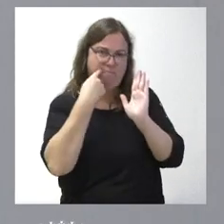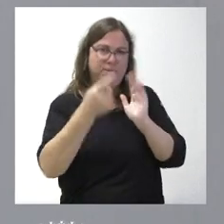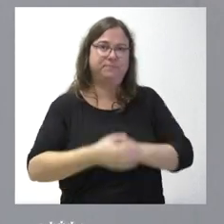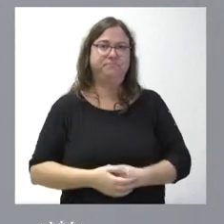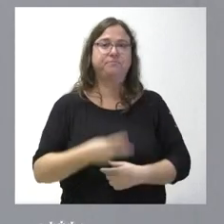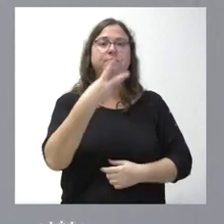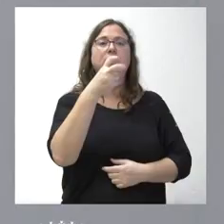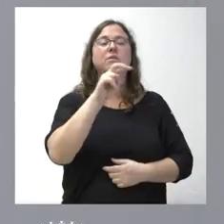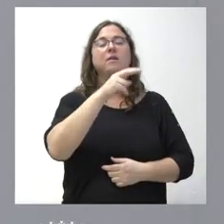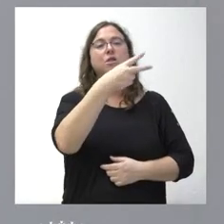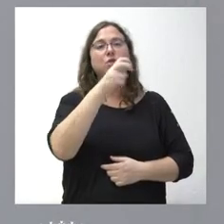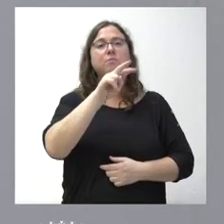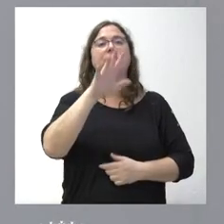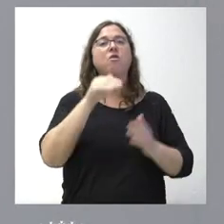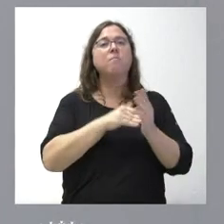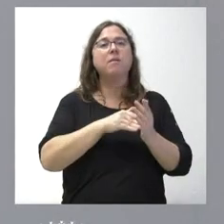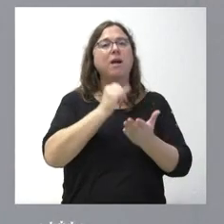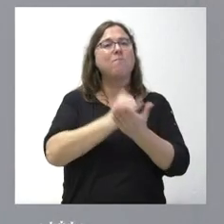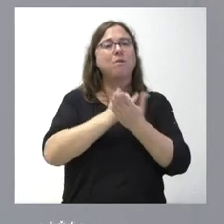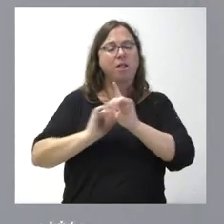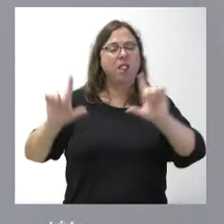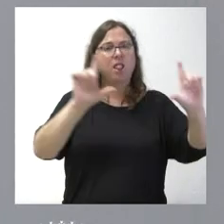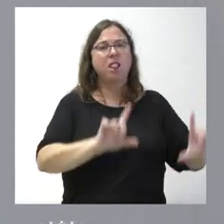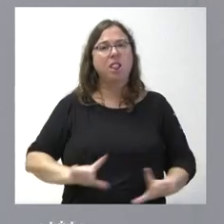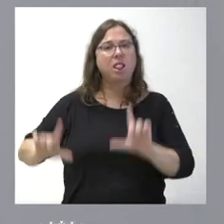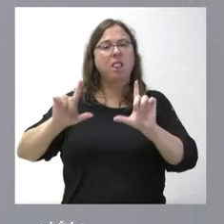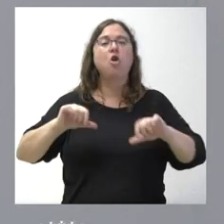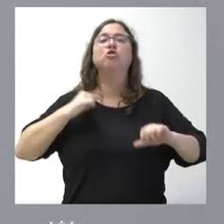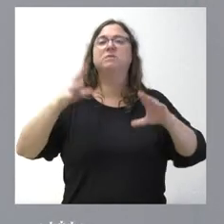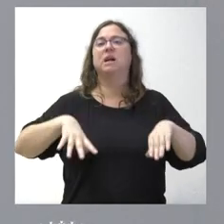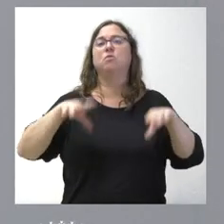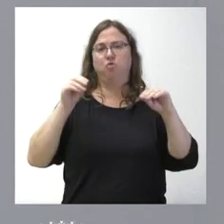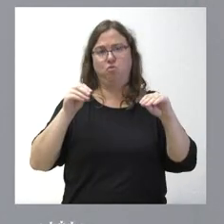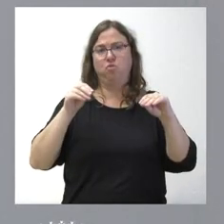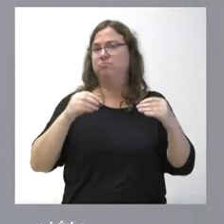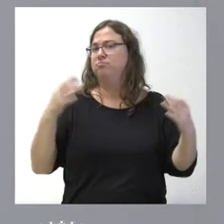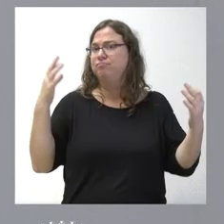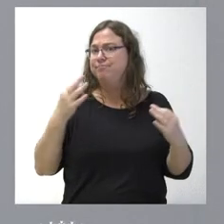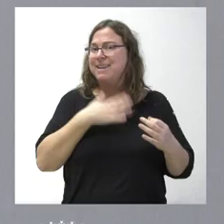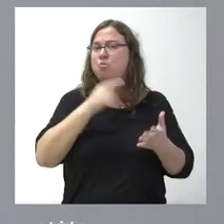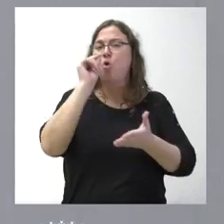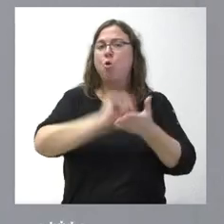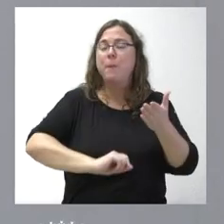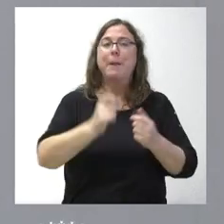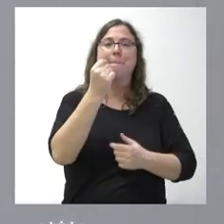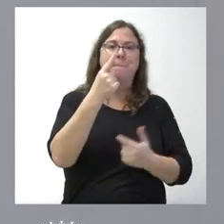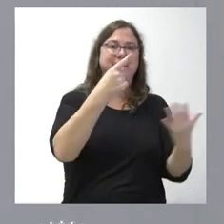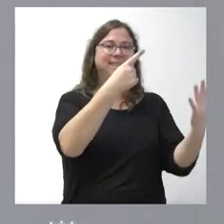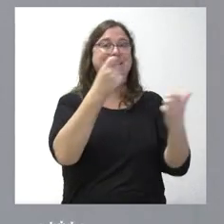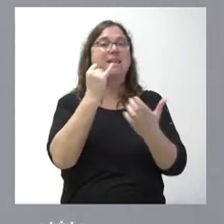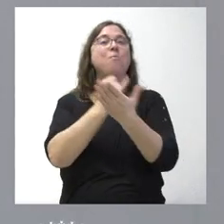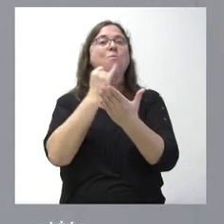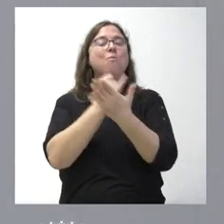225,000 para pruebas diagnósticas por imagen en el complejo de Burgos se trata contratar 1600 pruebas